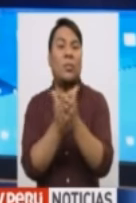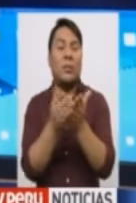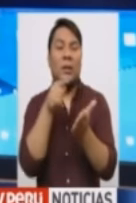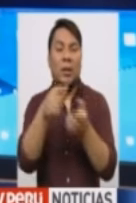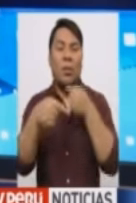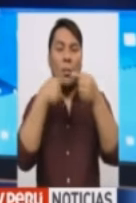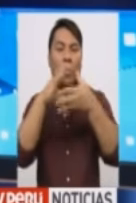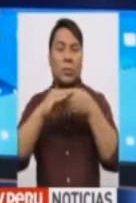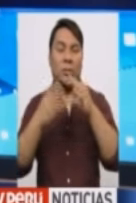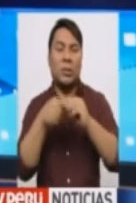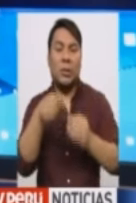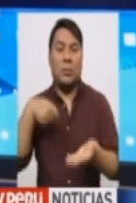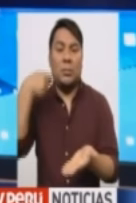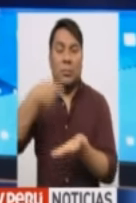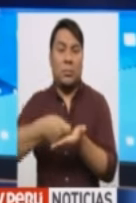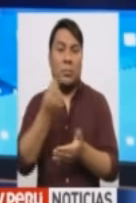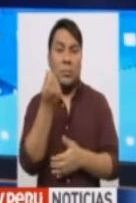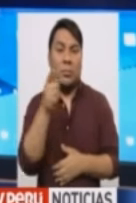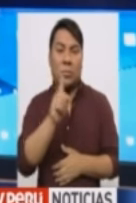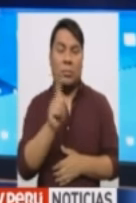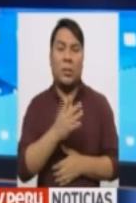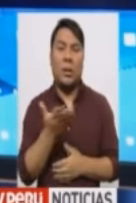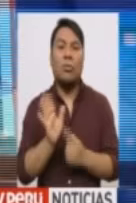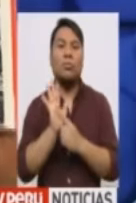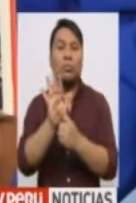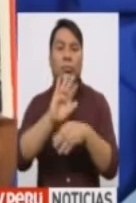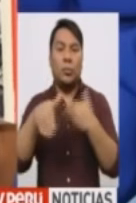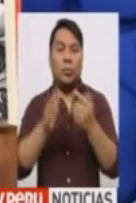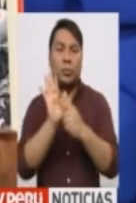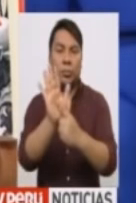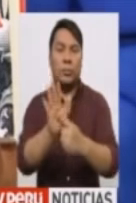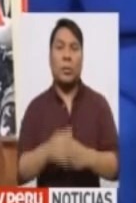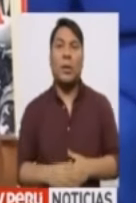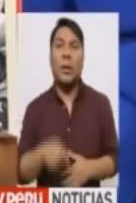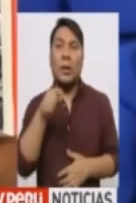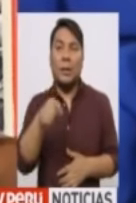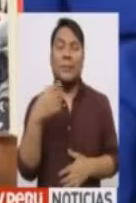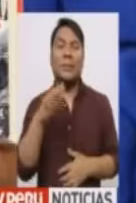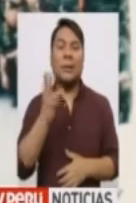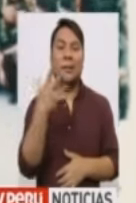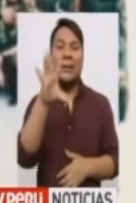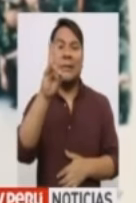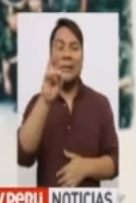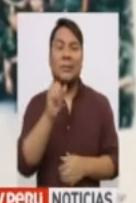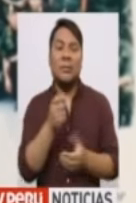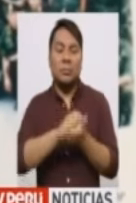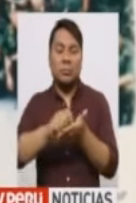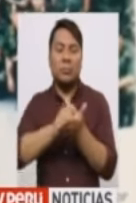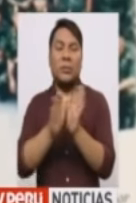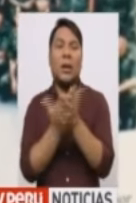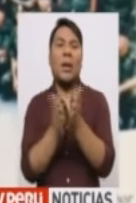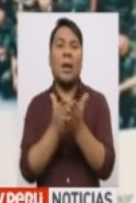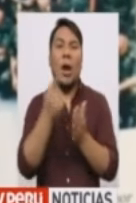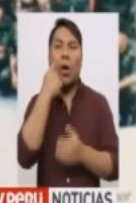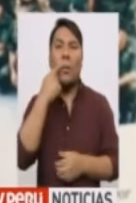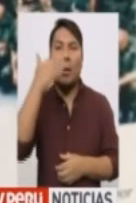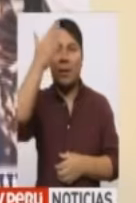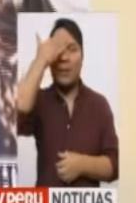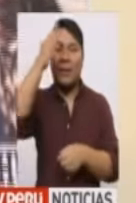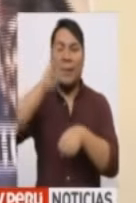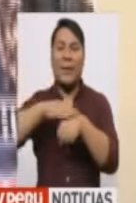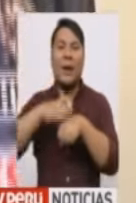se ha usado dinero de la corrupción de los años 90. Es la séptima obra escrita por el ex asesor Vladimiro